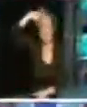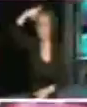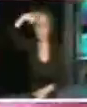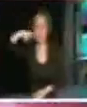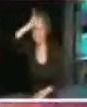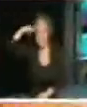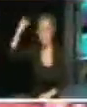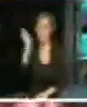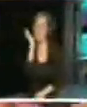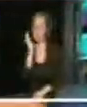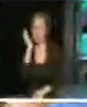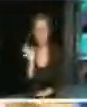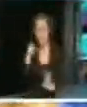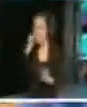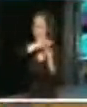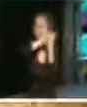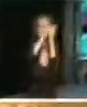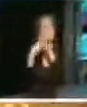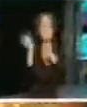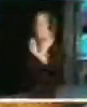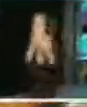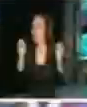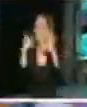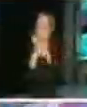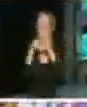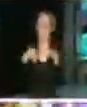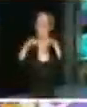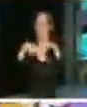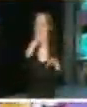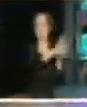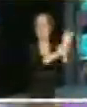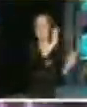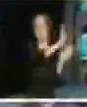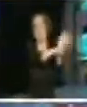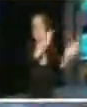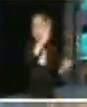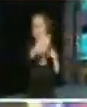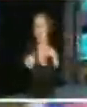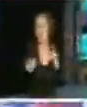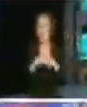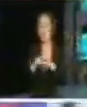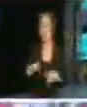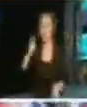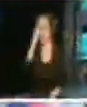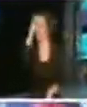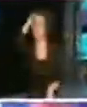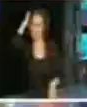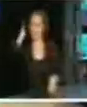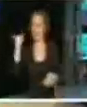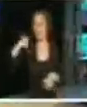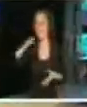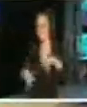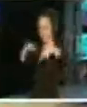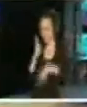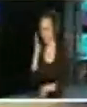Oramas. No cambiarán ni se aferrarán de la misma teta, siempre chuparán. Y Miguel Cerolo sin inmunidad.